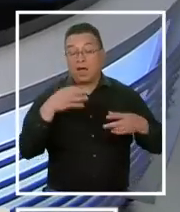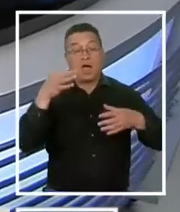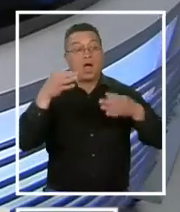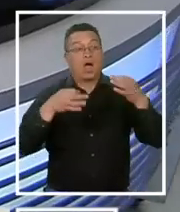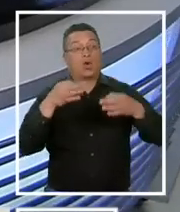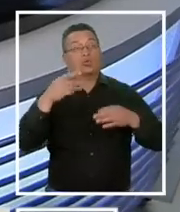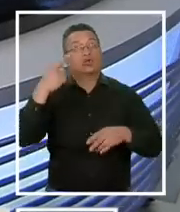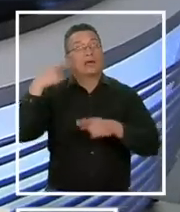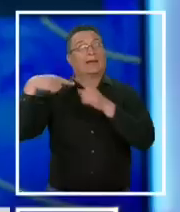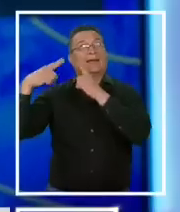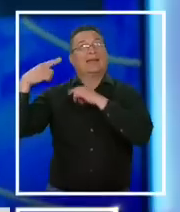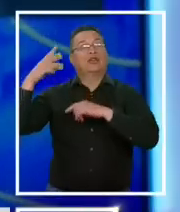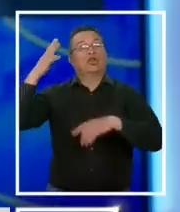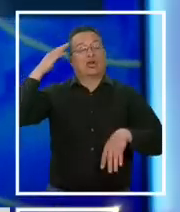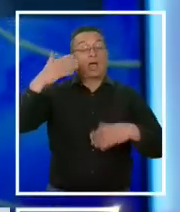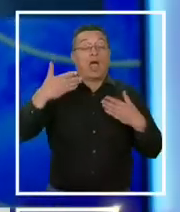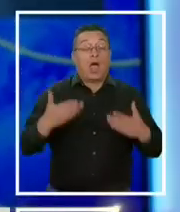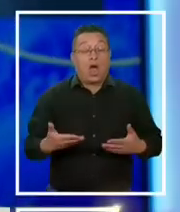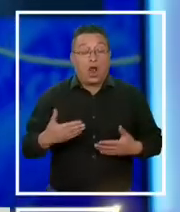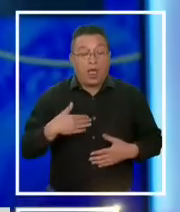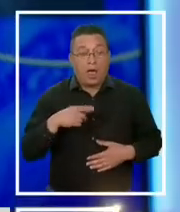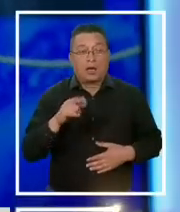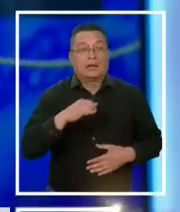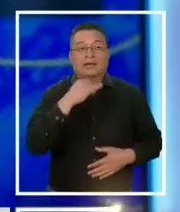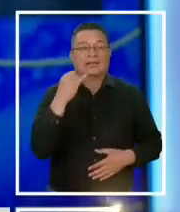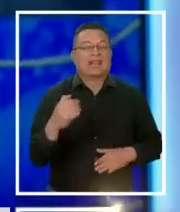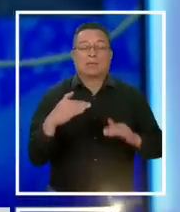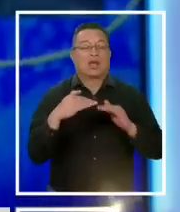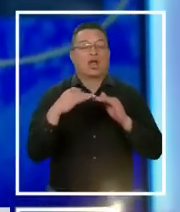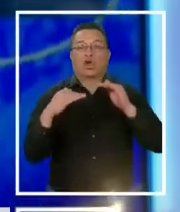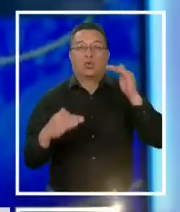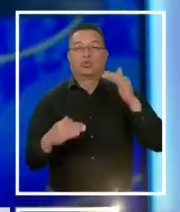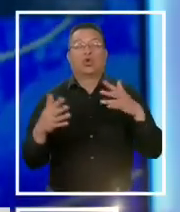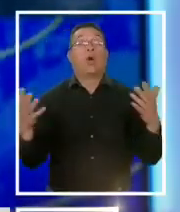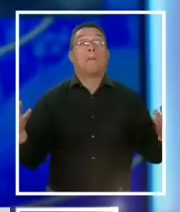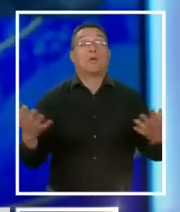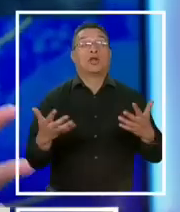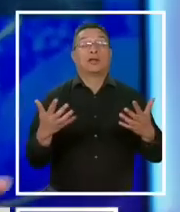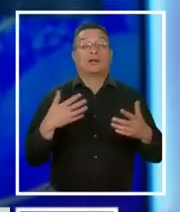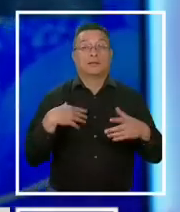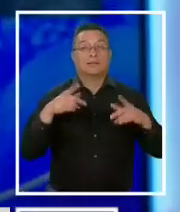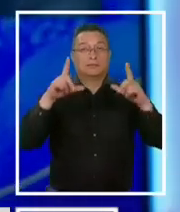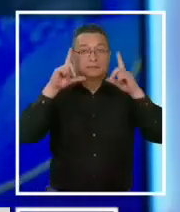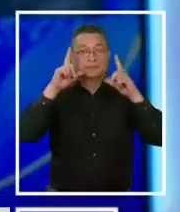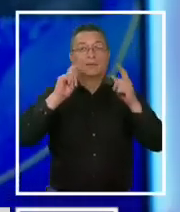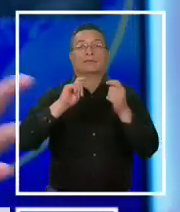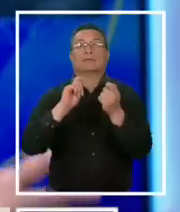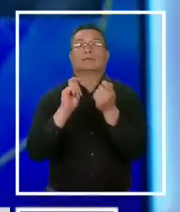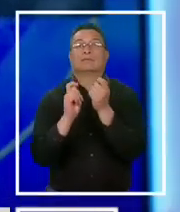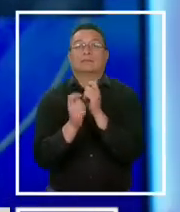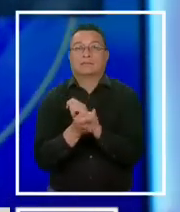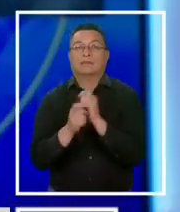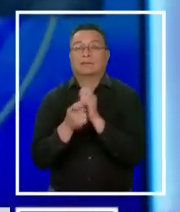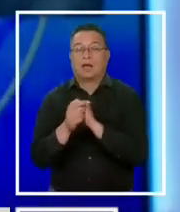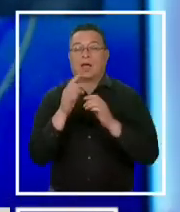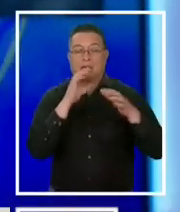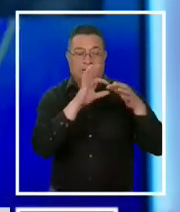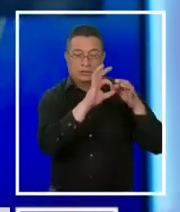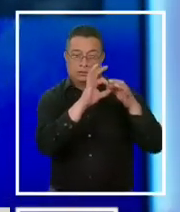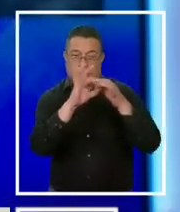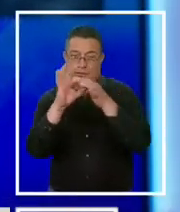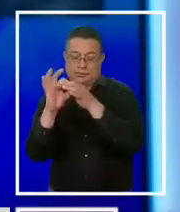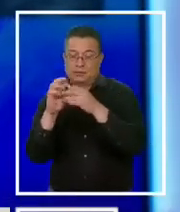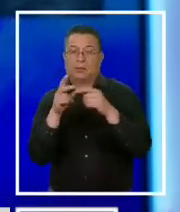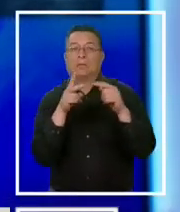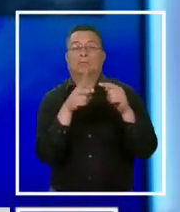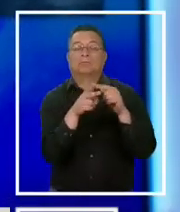juicios a la historia por los contemporáneos creo que siempre Injusto porque la figura se distorsionan y sus contextos se